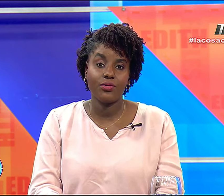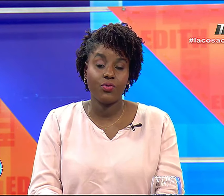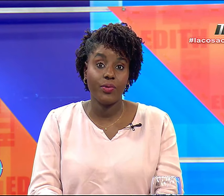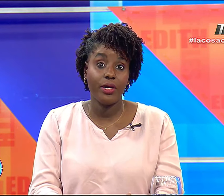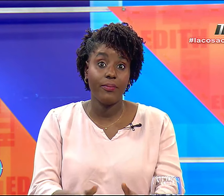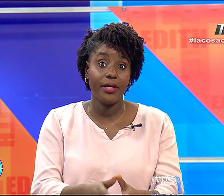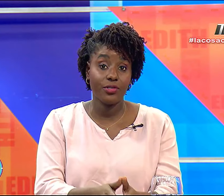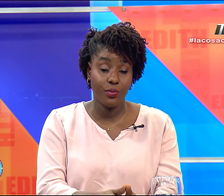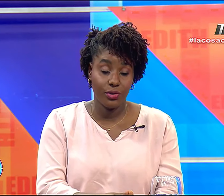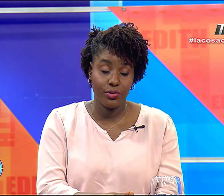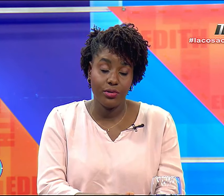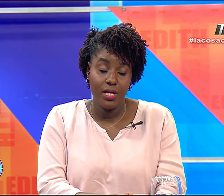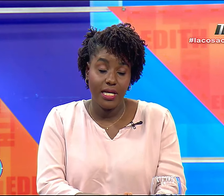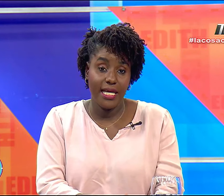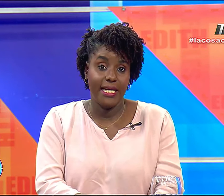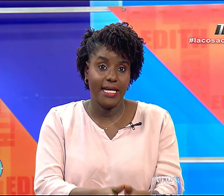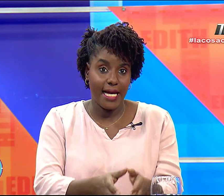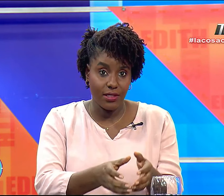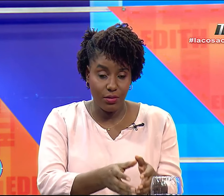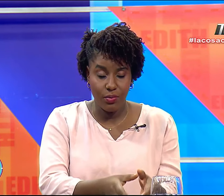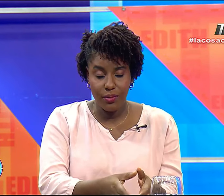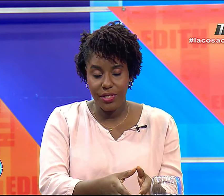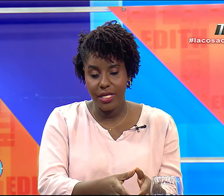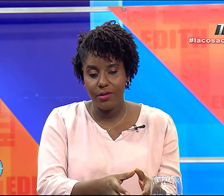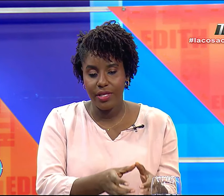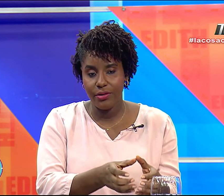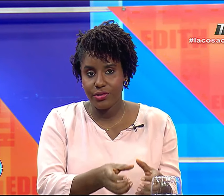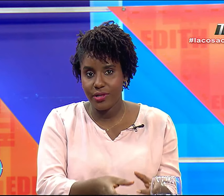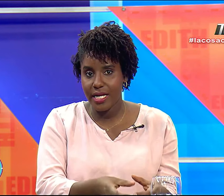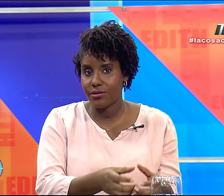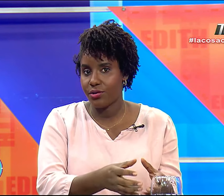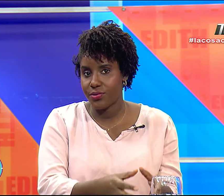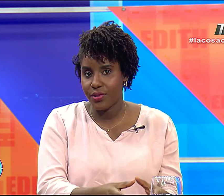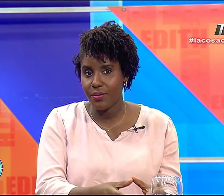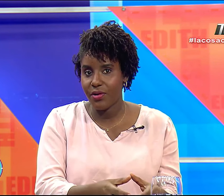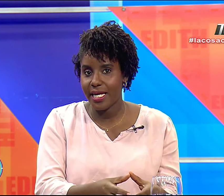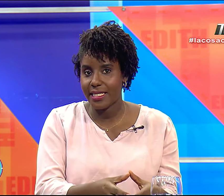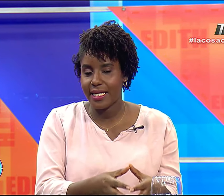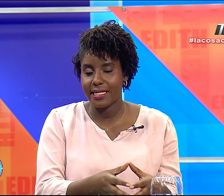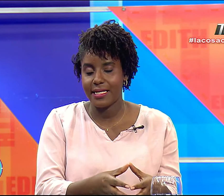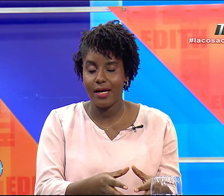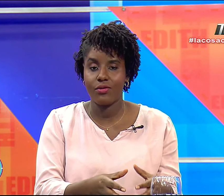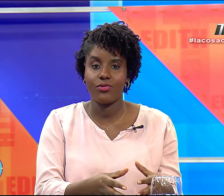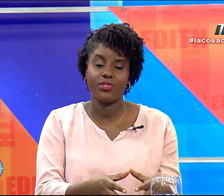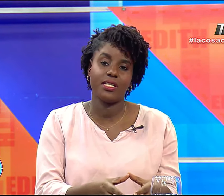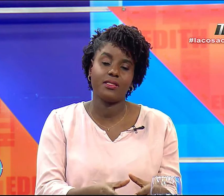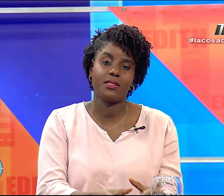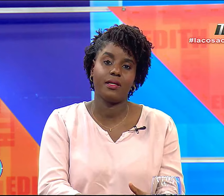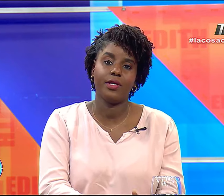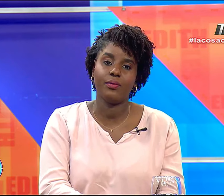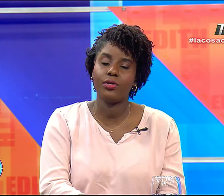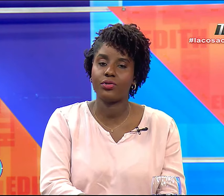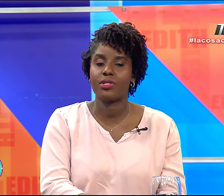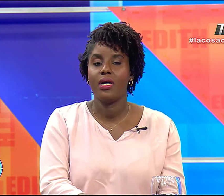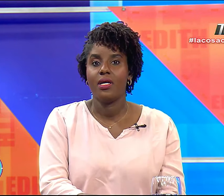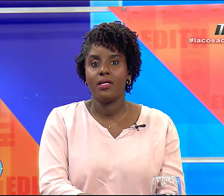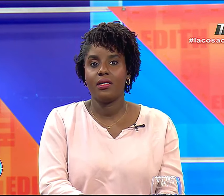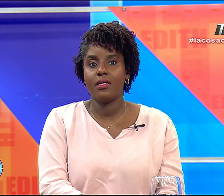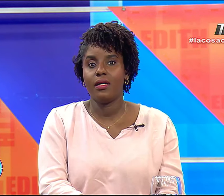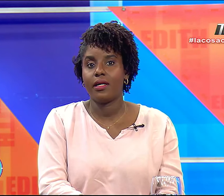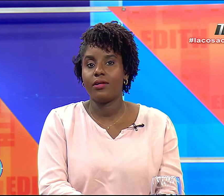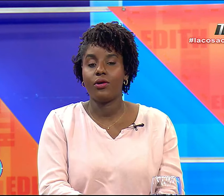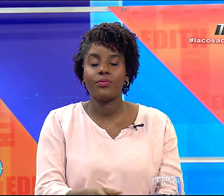candidatos obtuvieron menos votos que en el caso, vuelvo y digo, de José Horacio, de Opción Democrática, que sacaron unos 17 mil votos